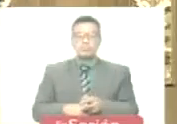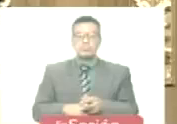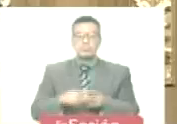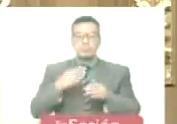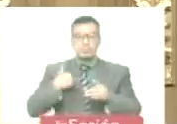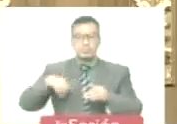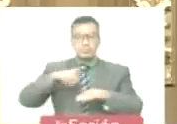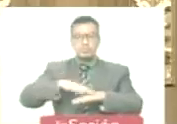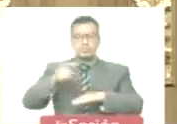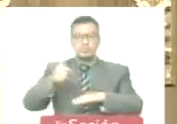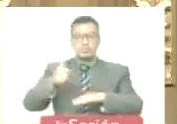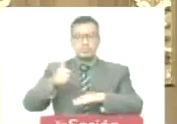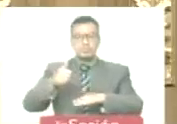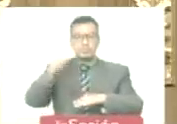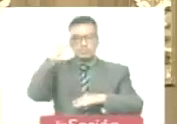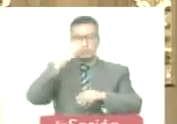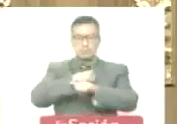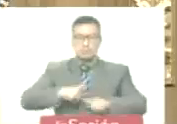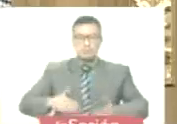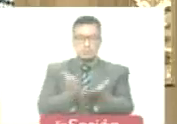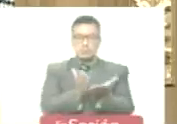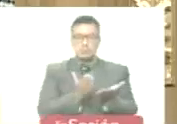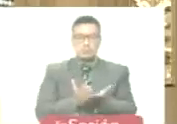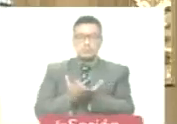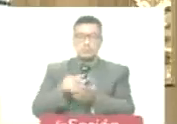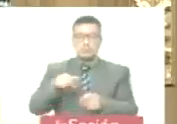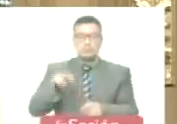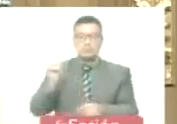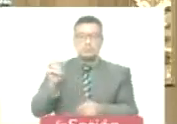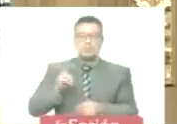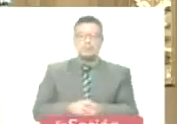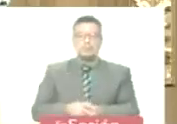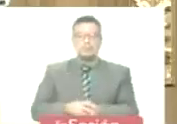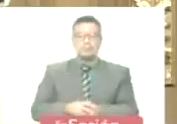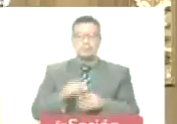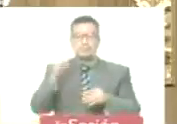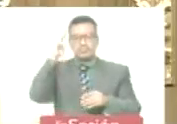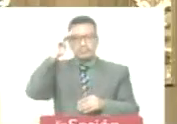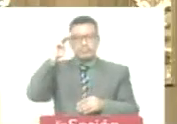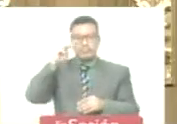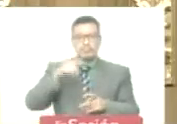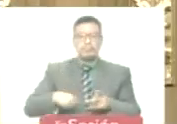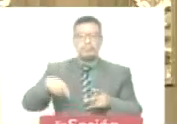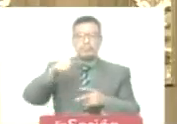egresado de la Academia Militar de Venezuela con magíster,